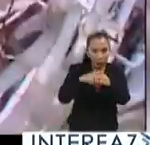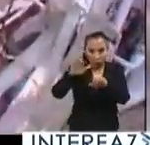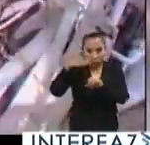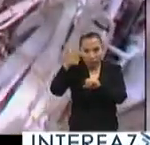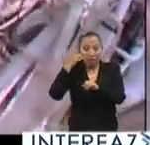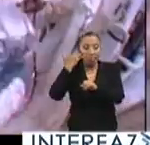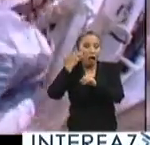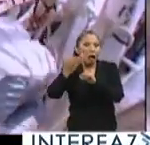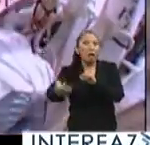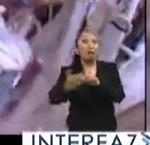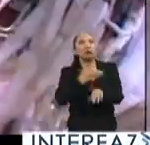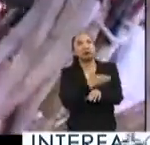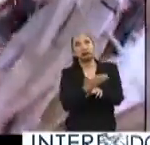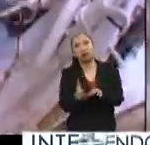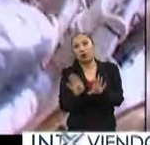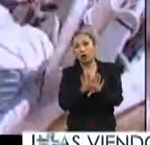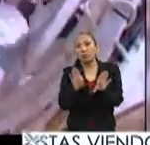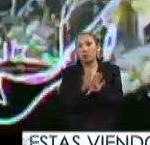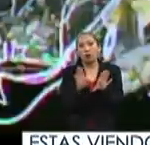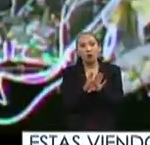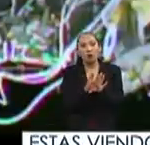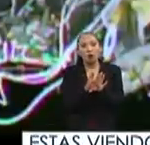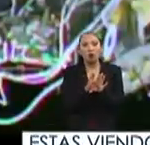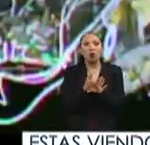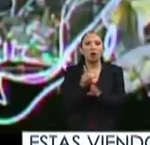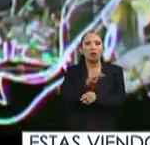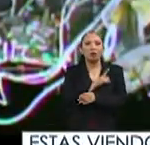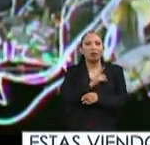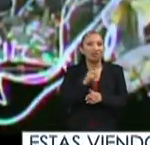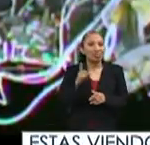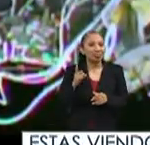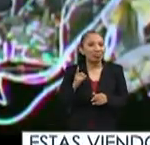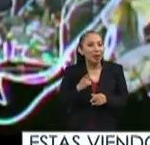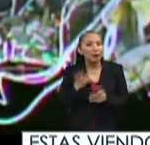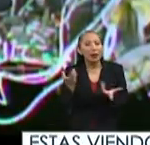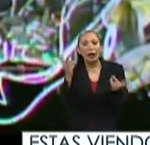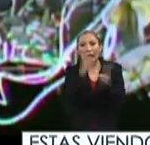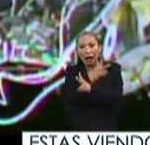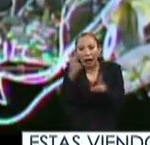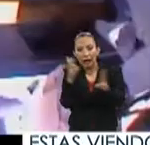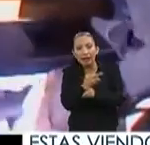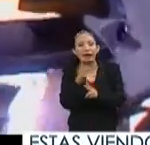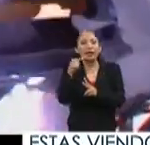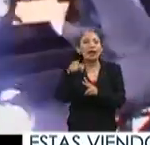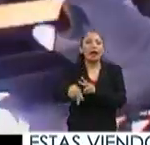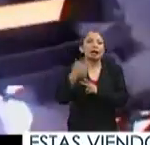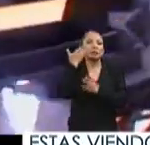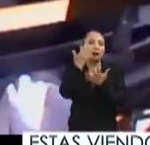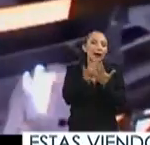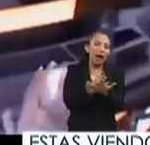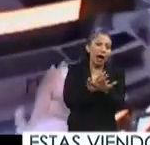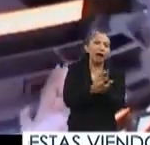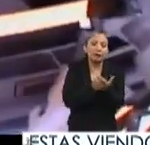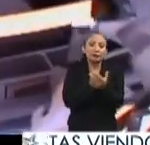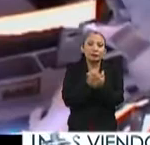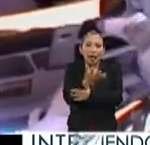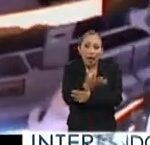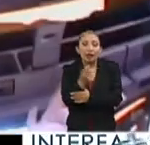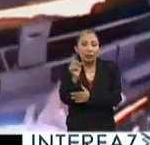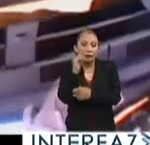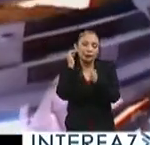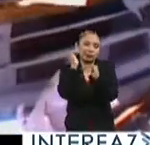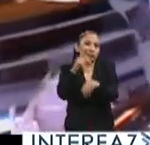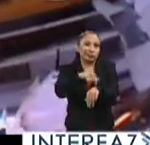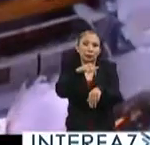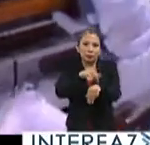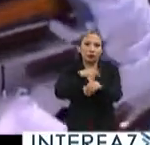toma mucho tiempo, es casi como si es un scuba diver, ¿no? Tiene que respirar el oxígeno, esperar un tiempo, y luego una vez que sale, pues también es